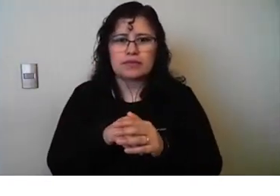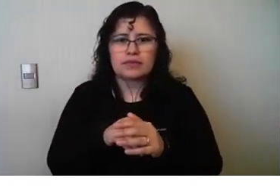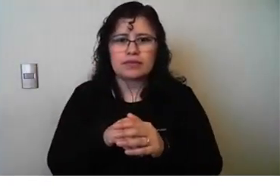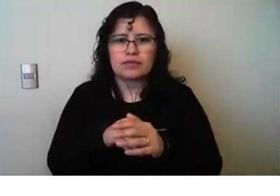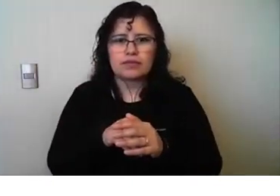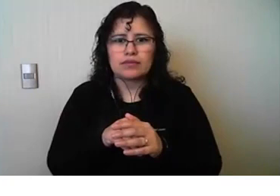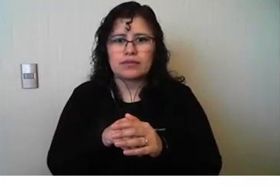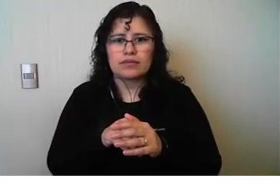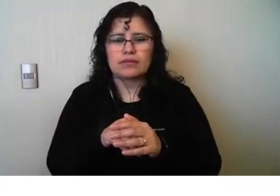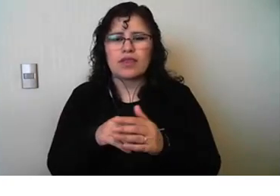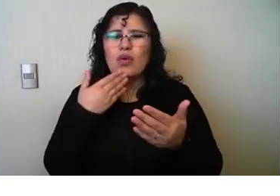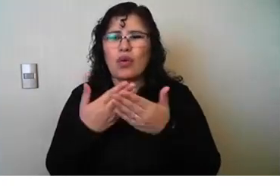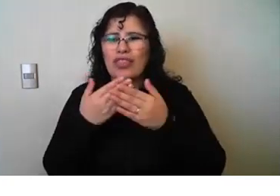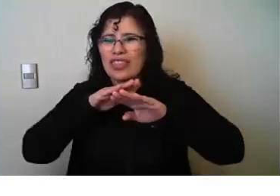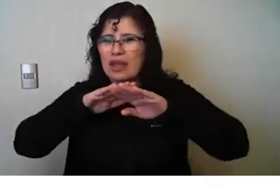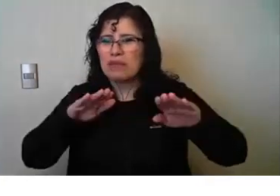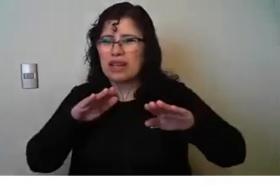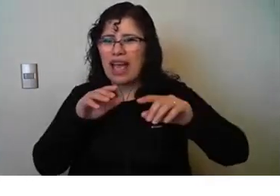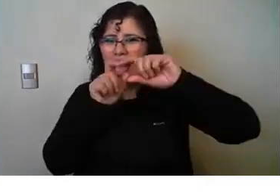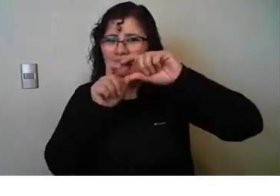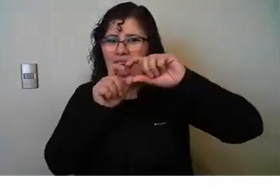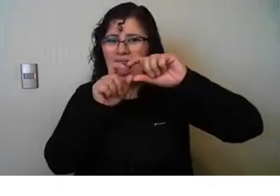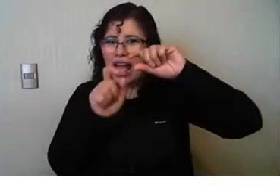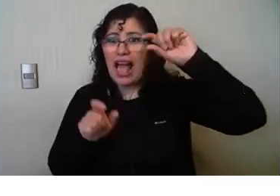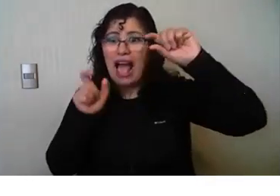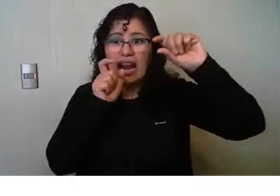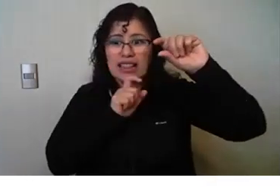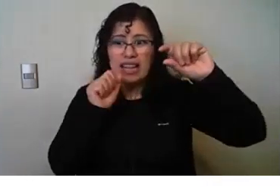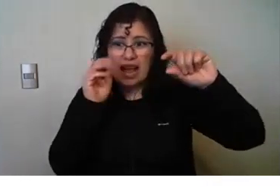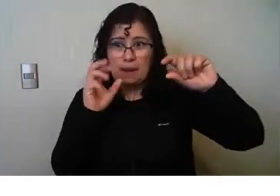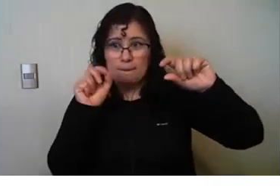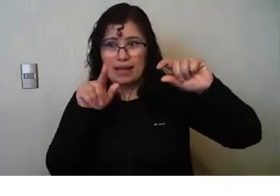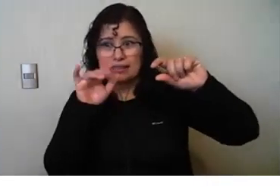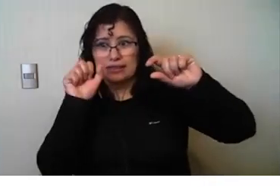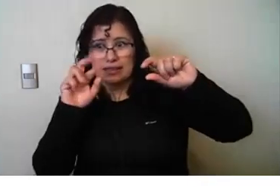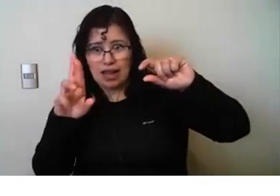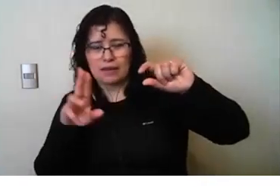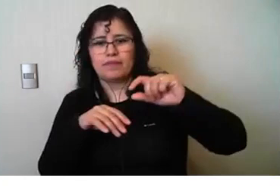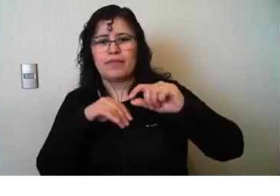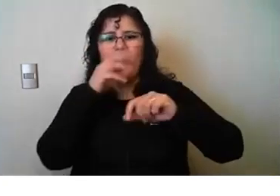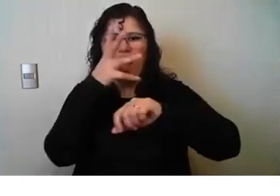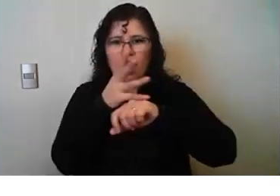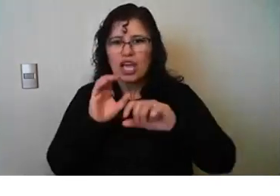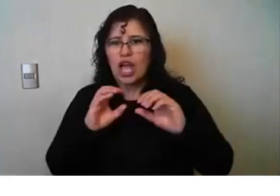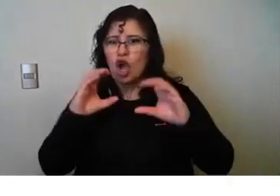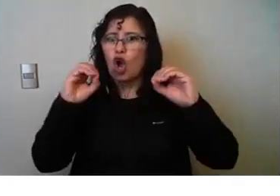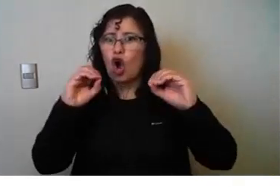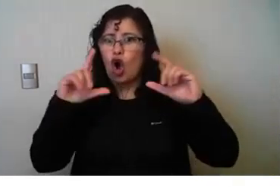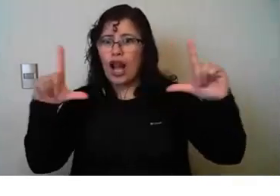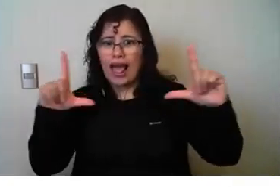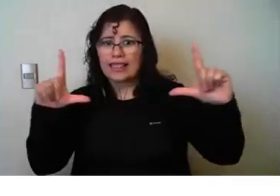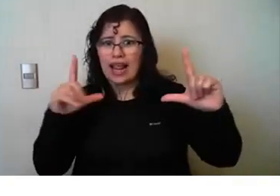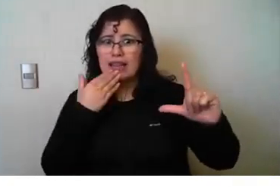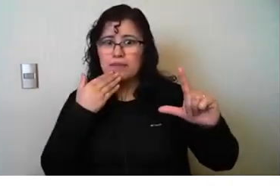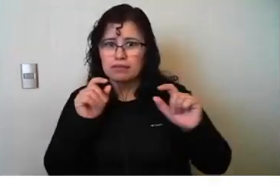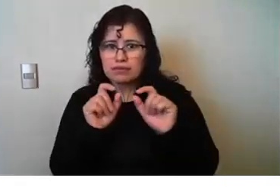basilar, vamos a dar cuenta que genera las últimas arterias colaterales, todas son colaterales. En este caso también es una